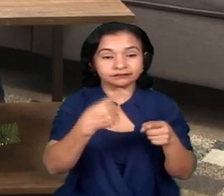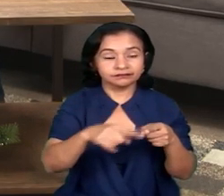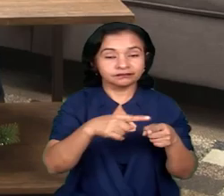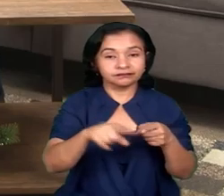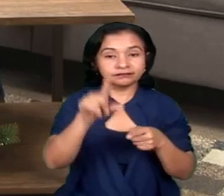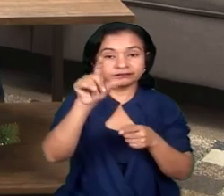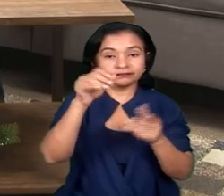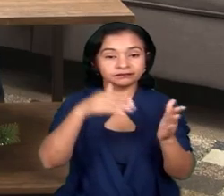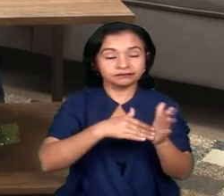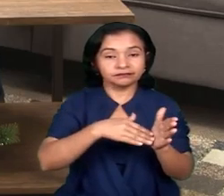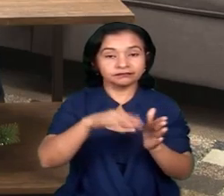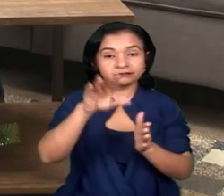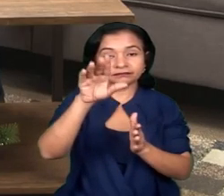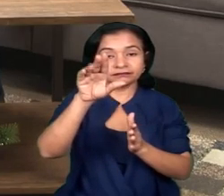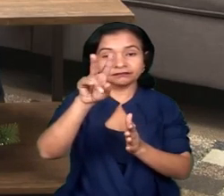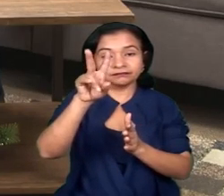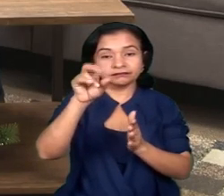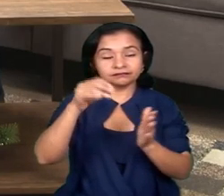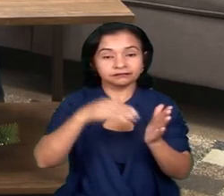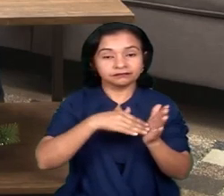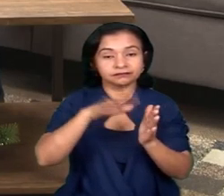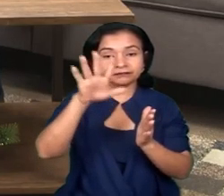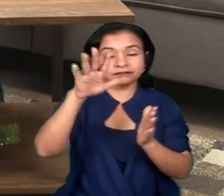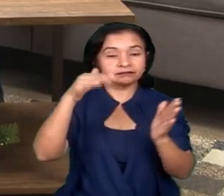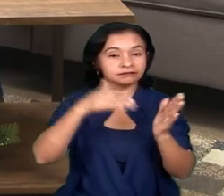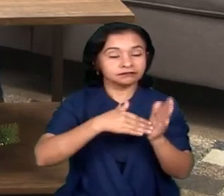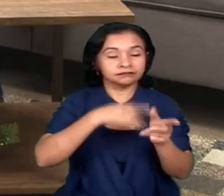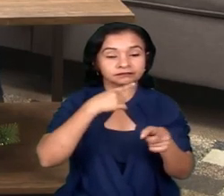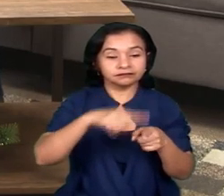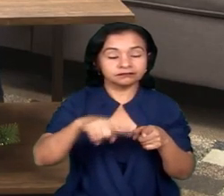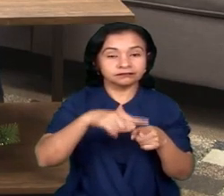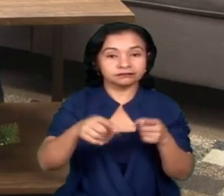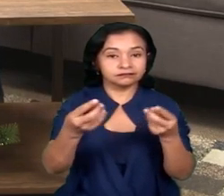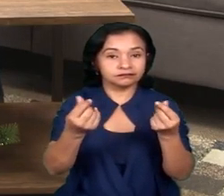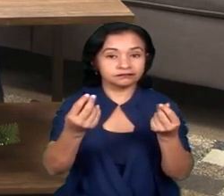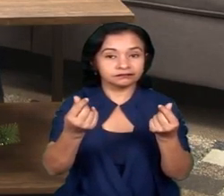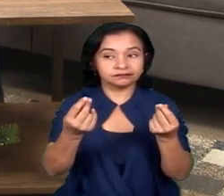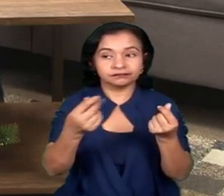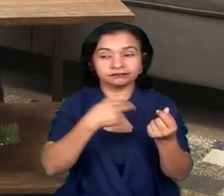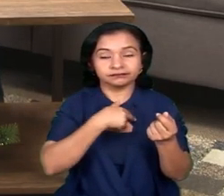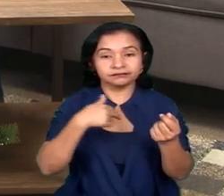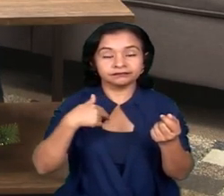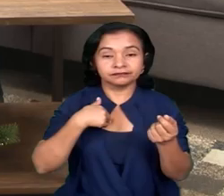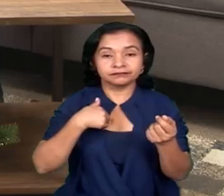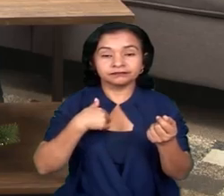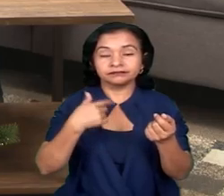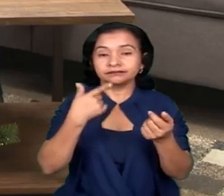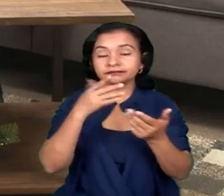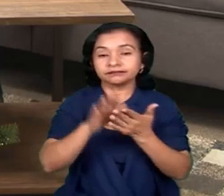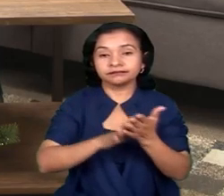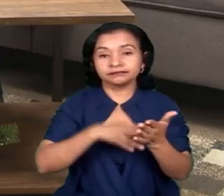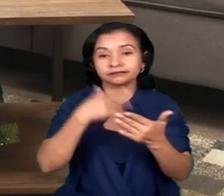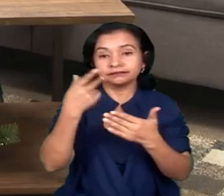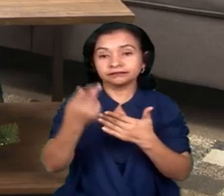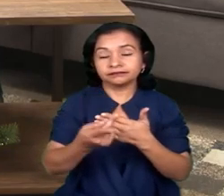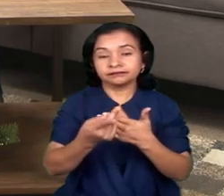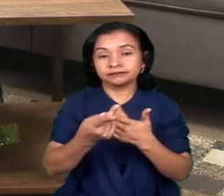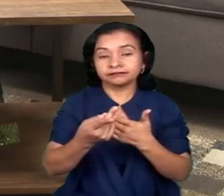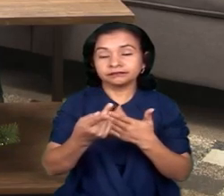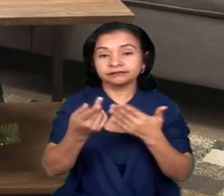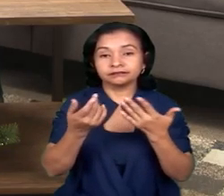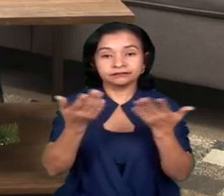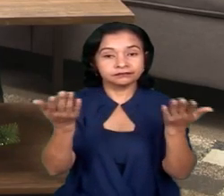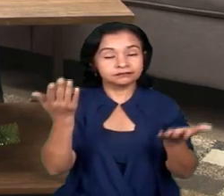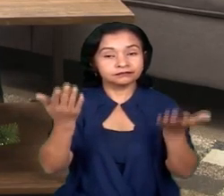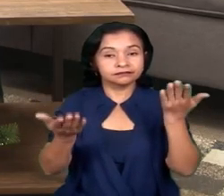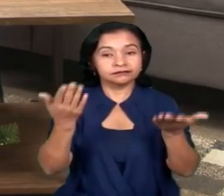mil, 20 mil, 5 mil, es al cash. Y eso es lo que nosotros, pero nosotros vamos, y aprovecho el programa, y es una primicia que te doy,